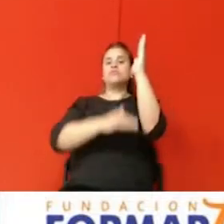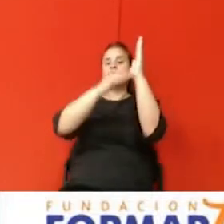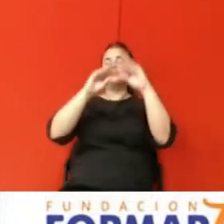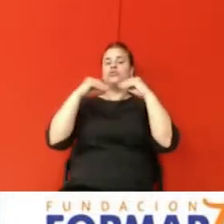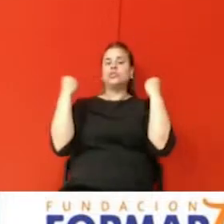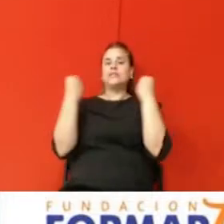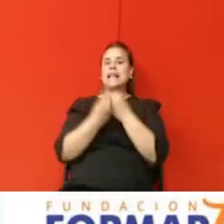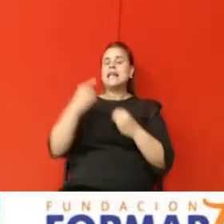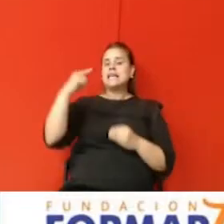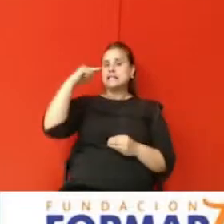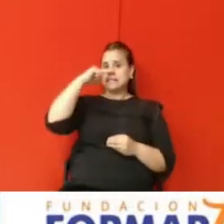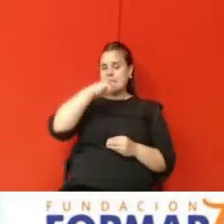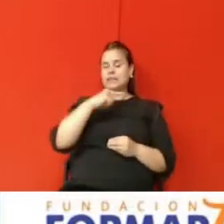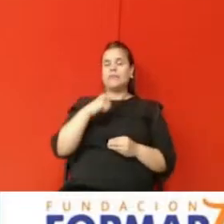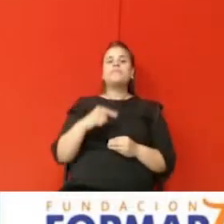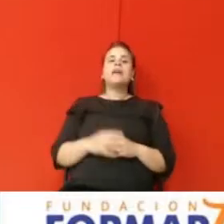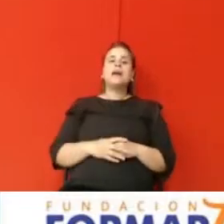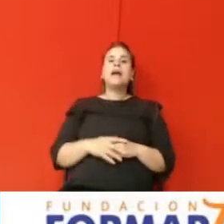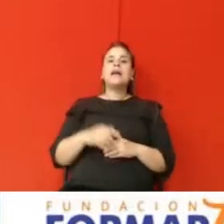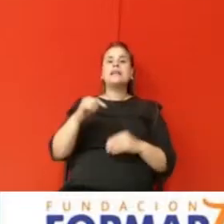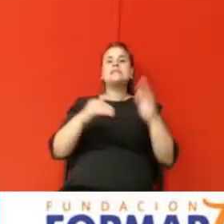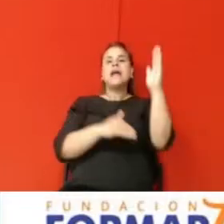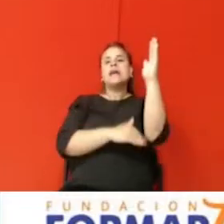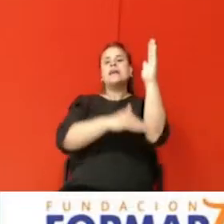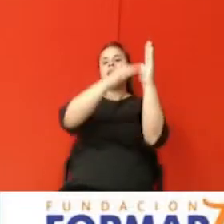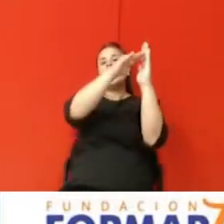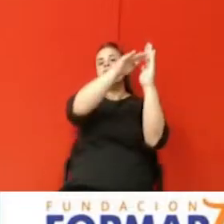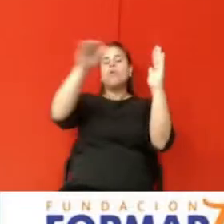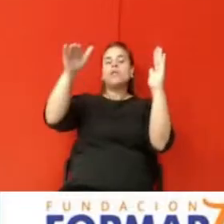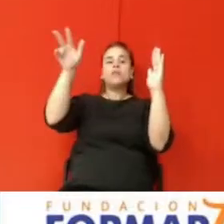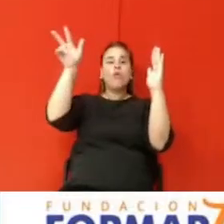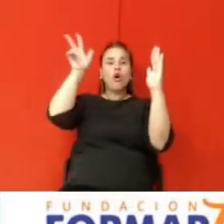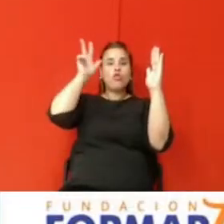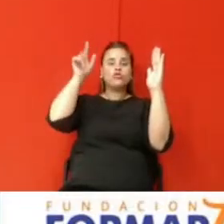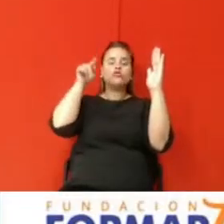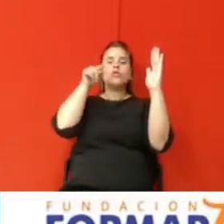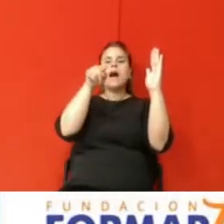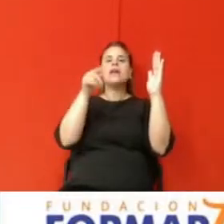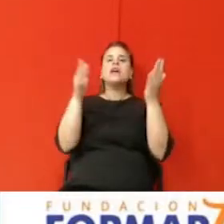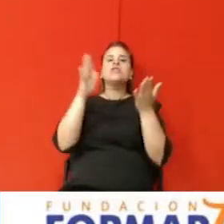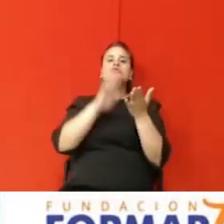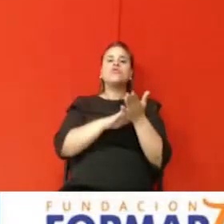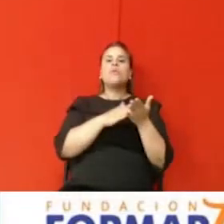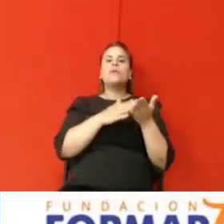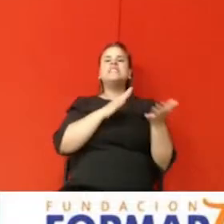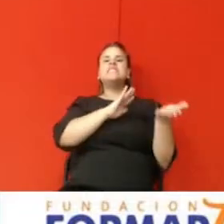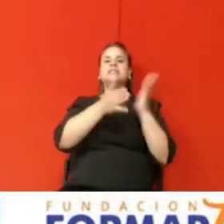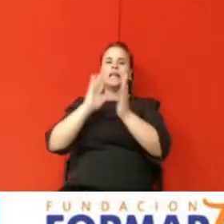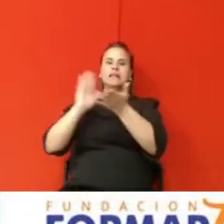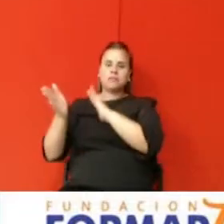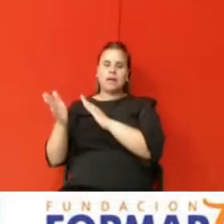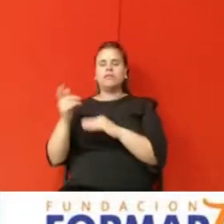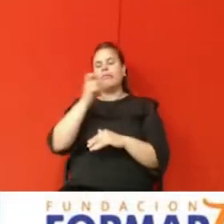plena y el 8º piso es toda la parte que es de kinesiología, terapia ocupacional, cine,